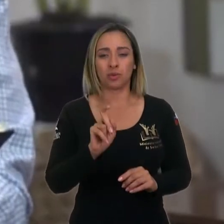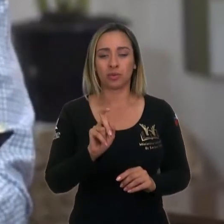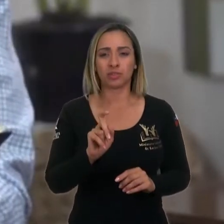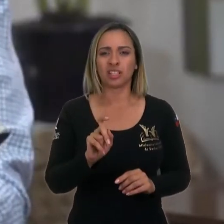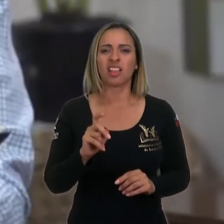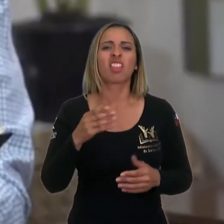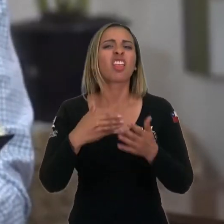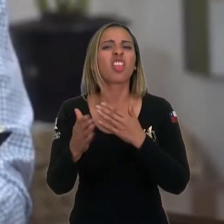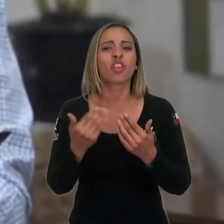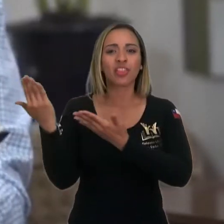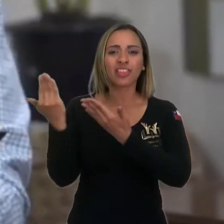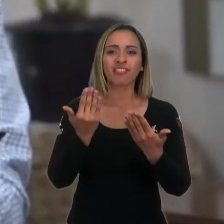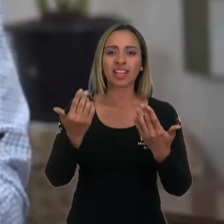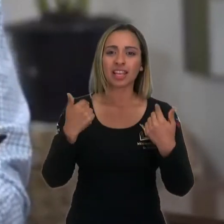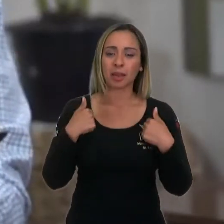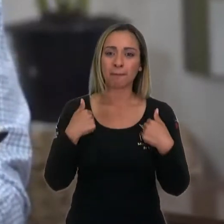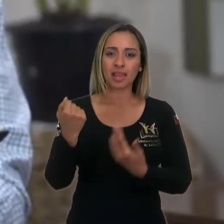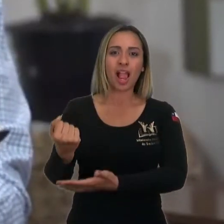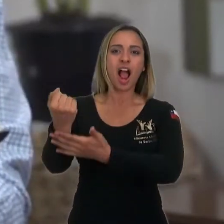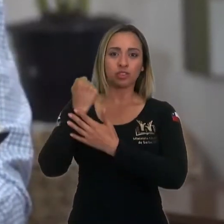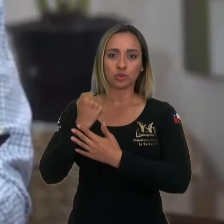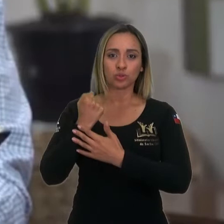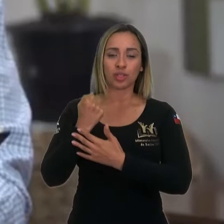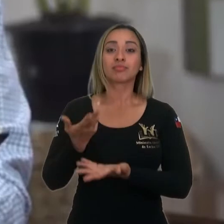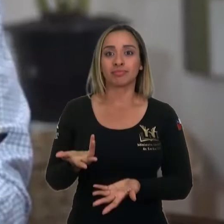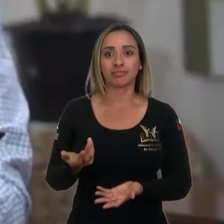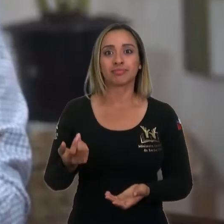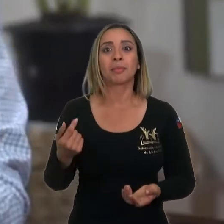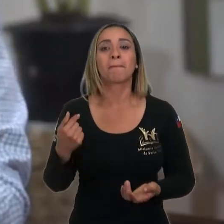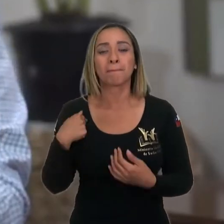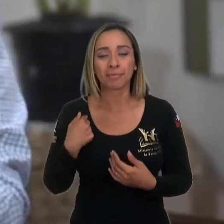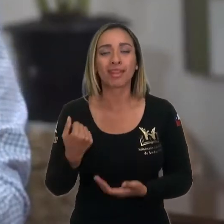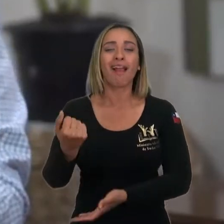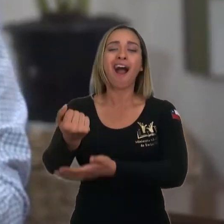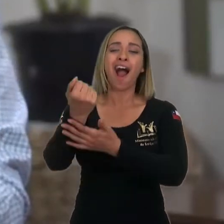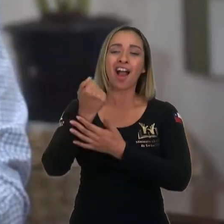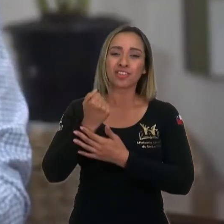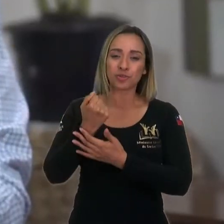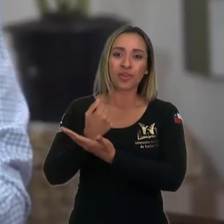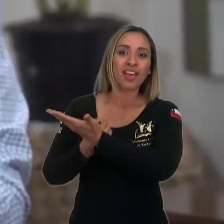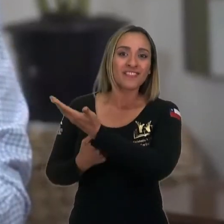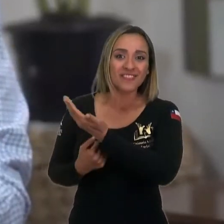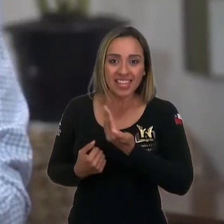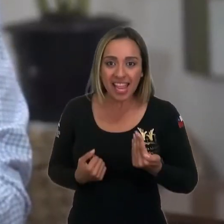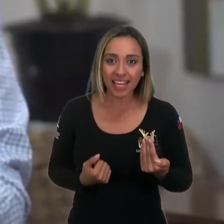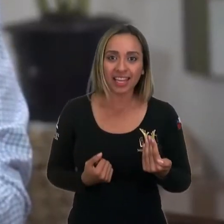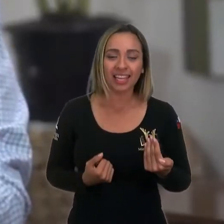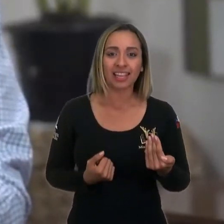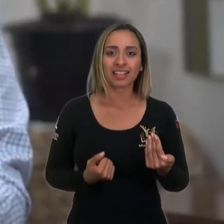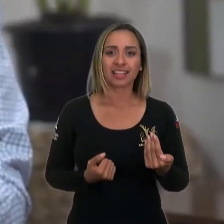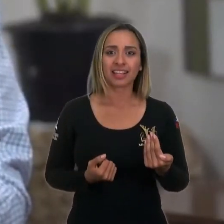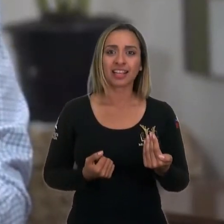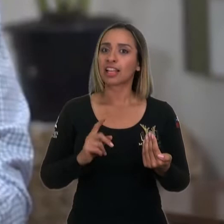vendrá mi socorro? Y mira la respuesta. Mi socorro viene. Quiere decir, el socorro de Jehová